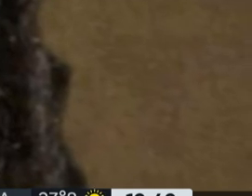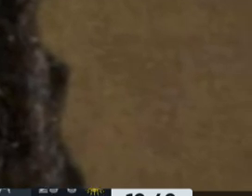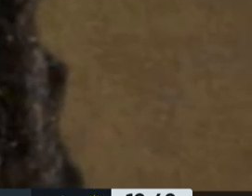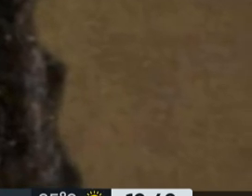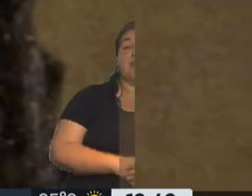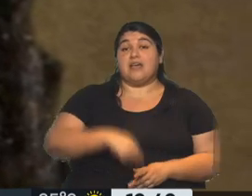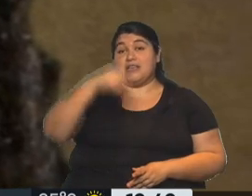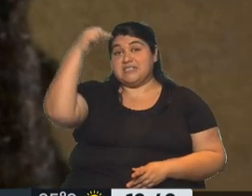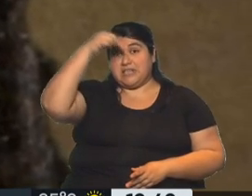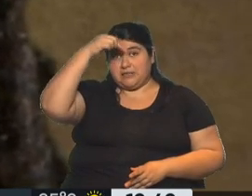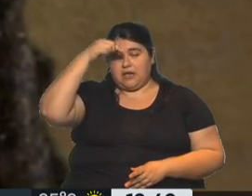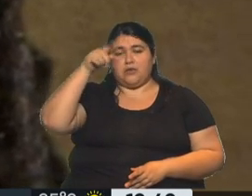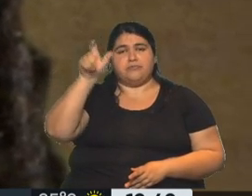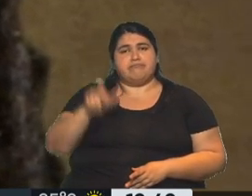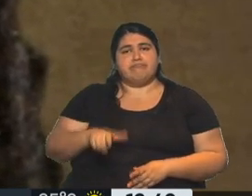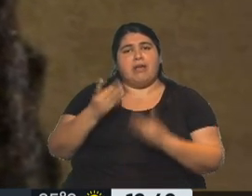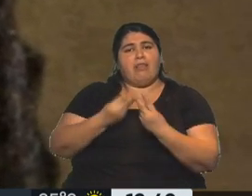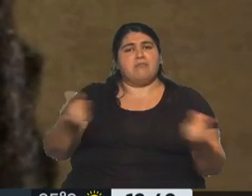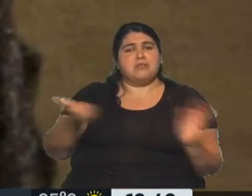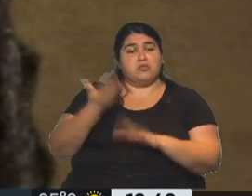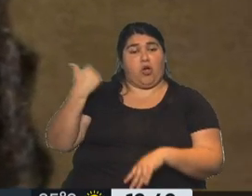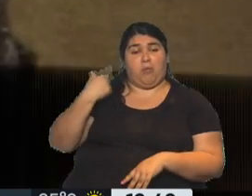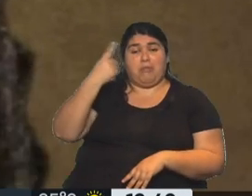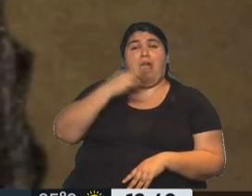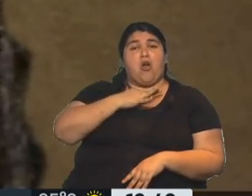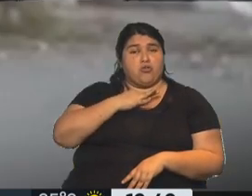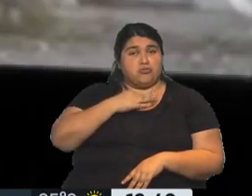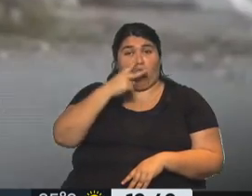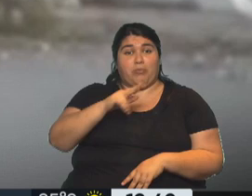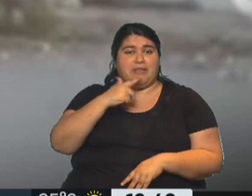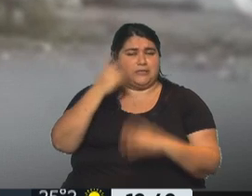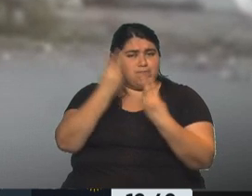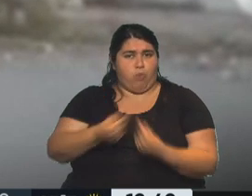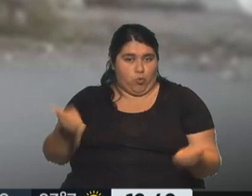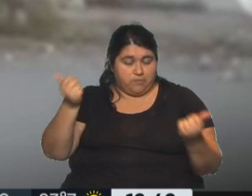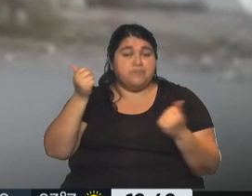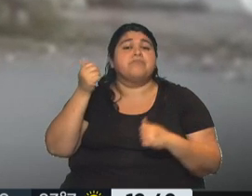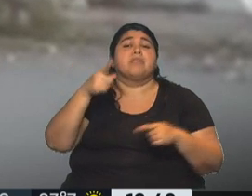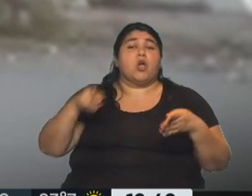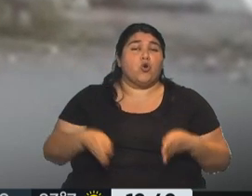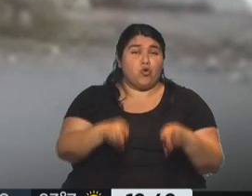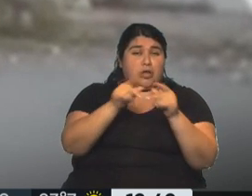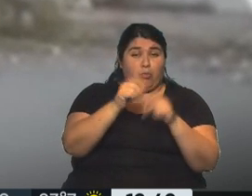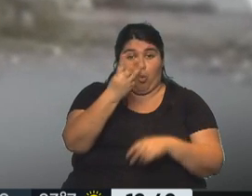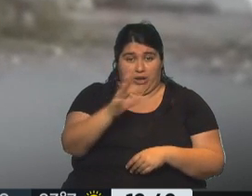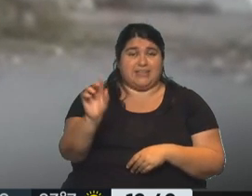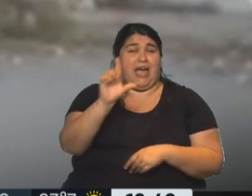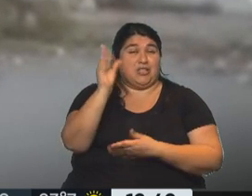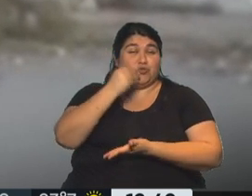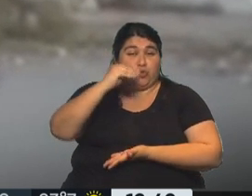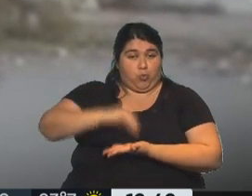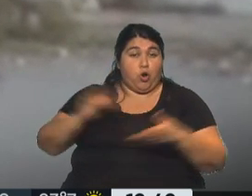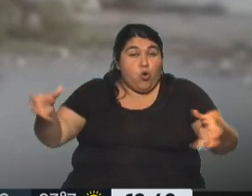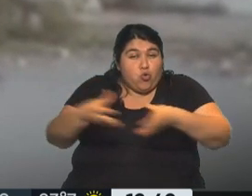Santiago Maldonado desapareció el 1 de agosto de 2017. Estaba en la ruta 40 de Chubut, junto con integrantes de la